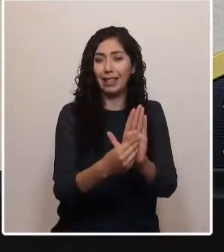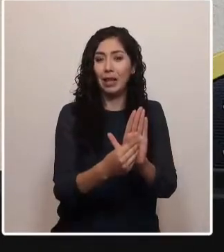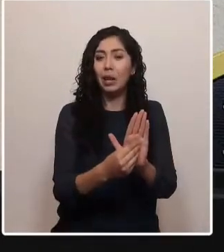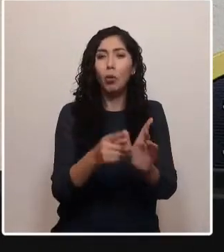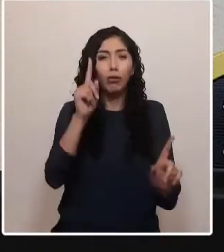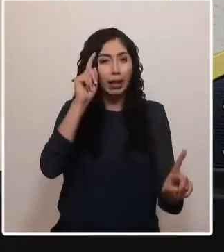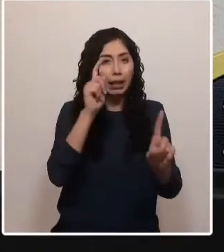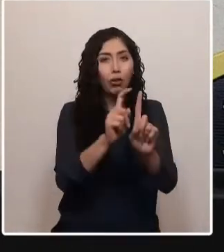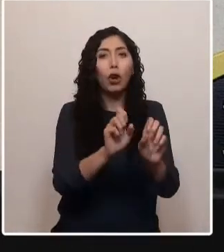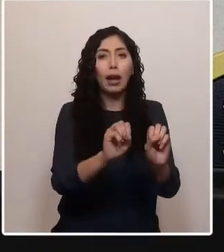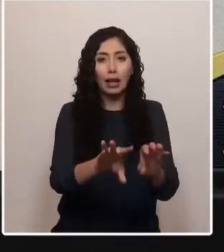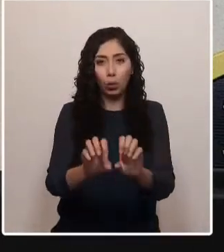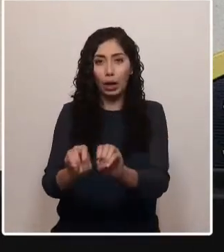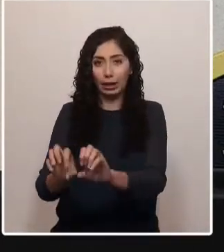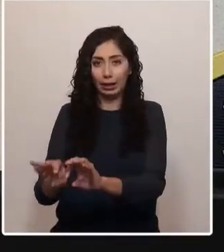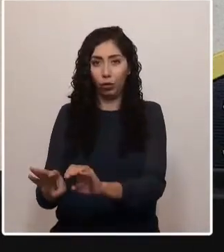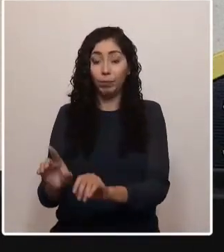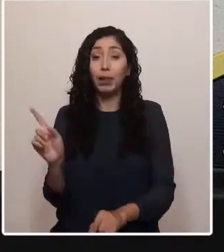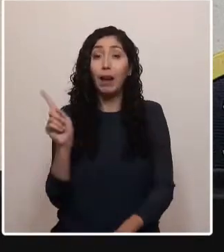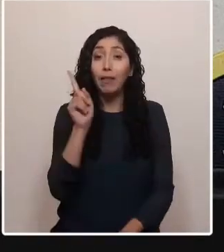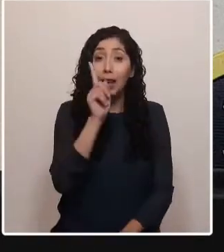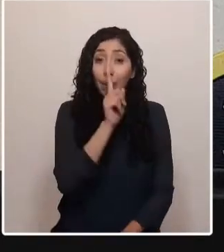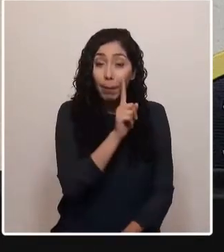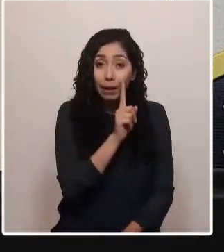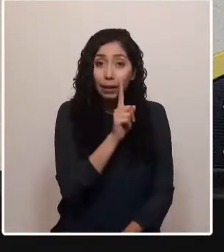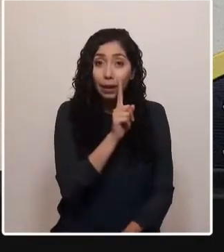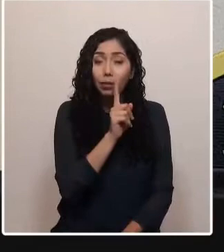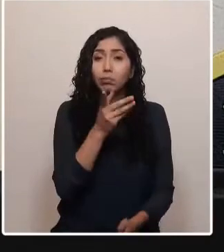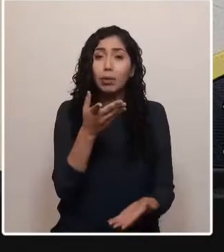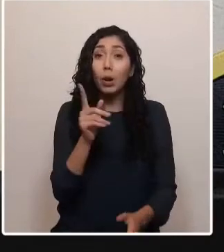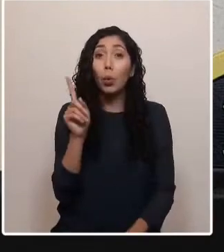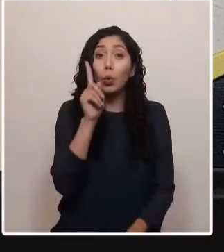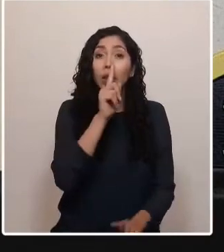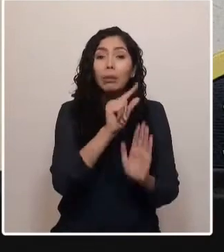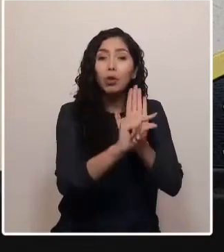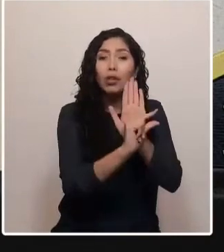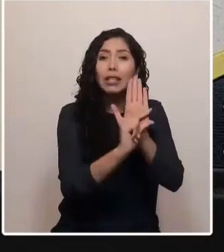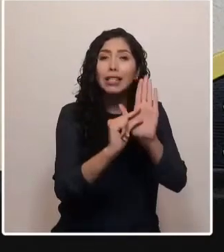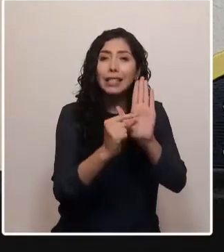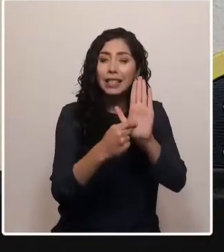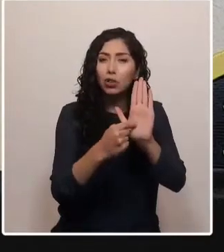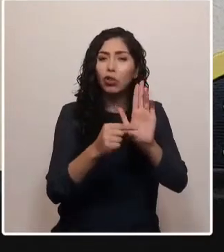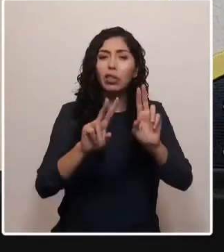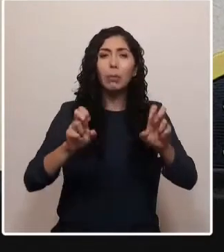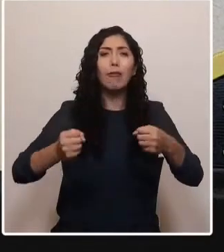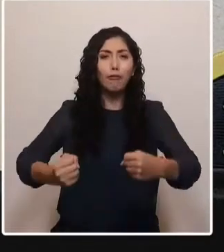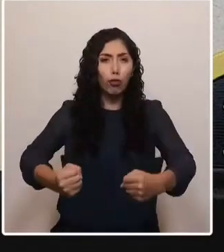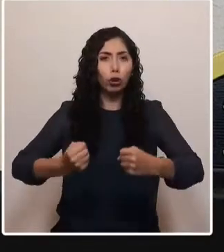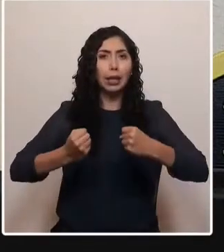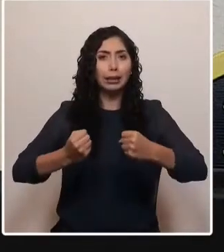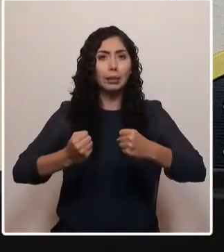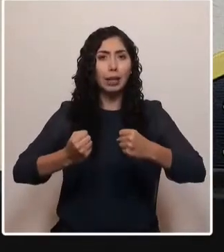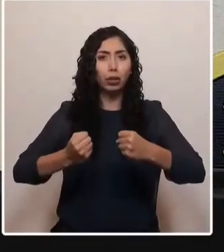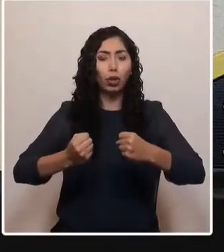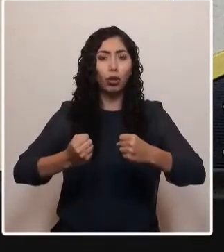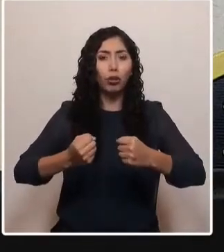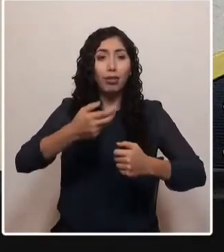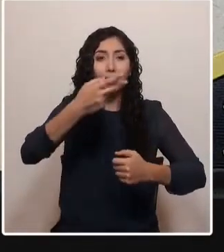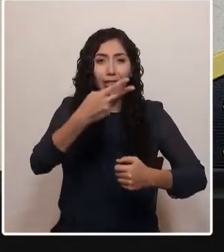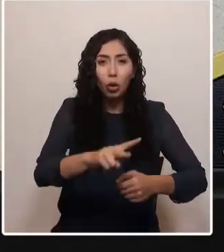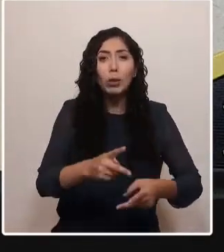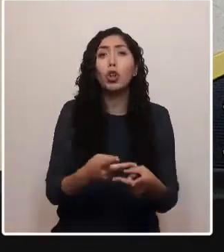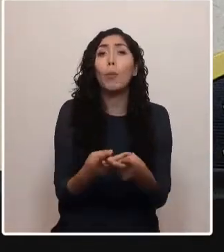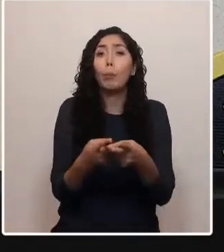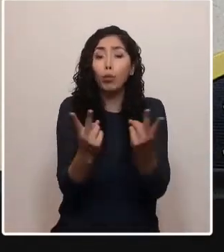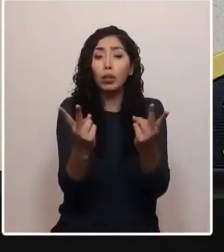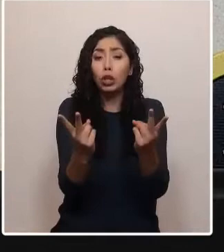educativos. Finalmente, y quiero ser enfática, el último inciso sobre fortalecimiento del dominio público no